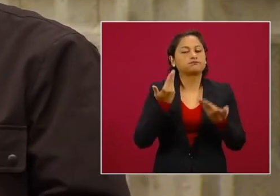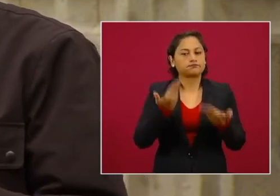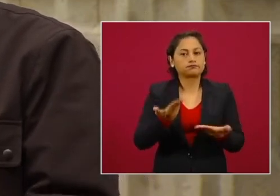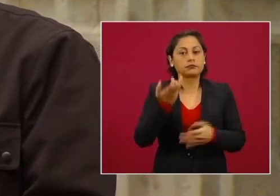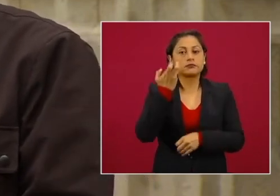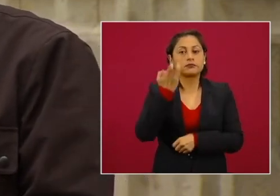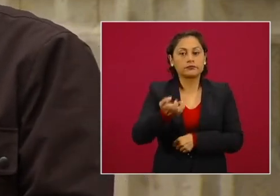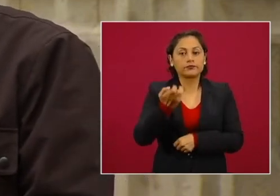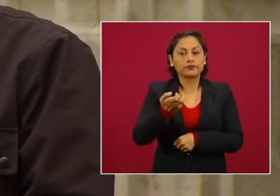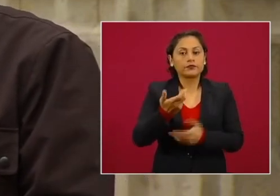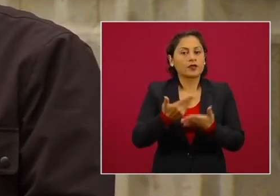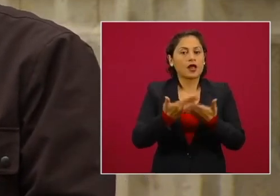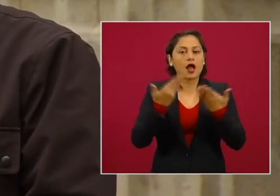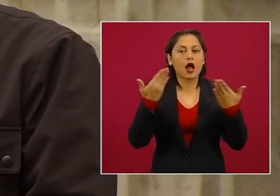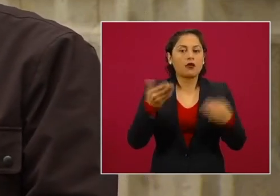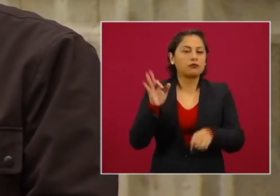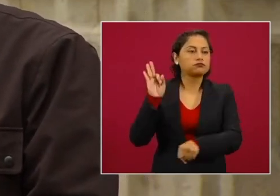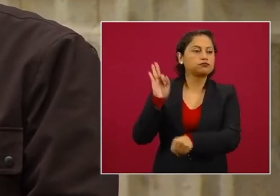encubrimiento